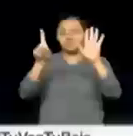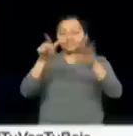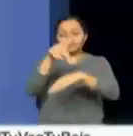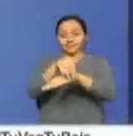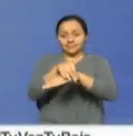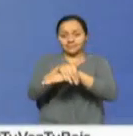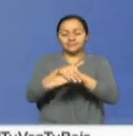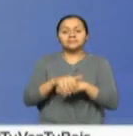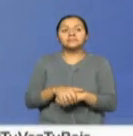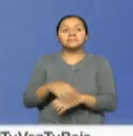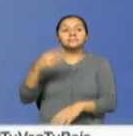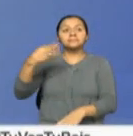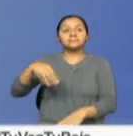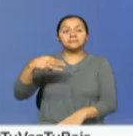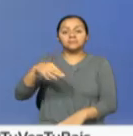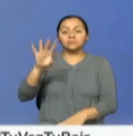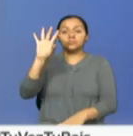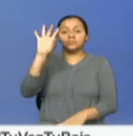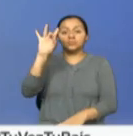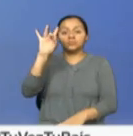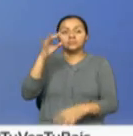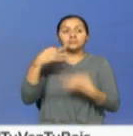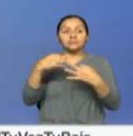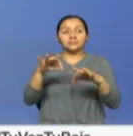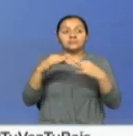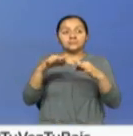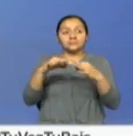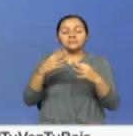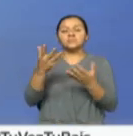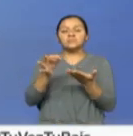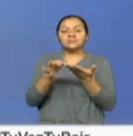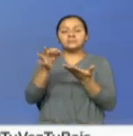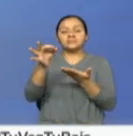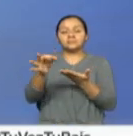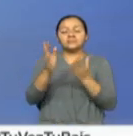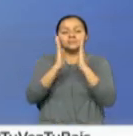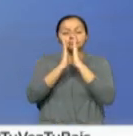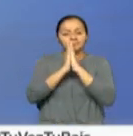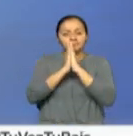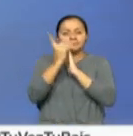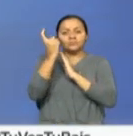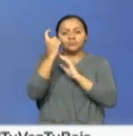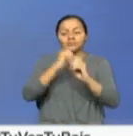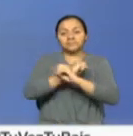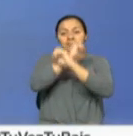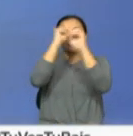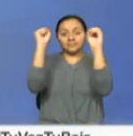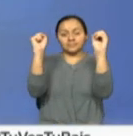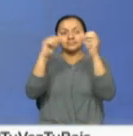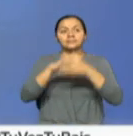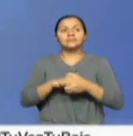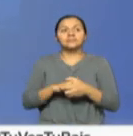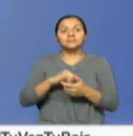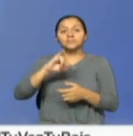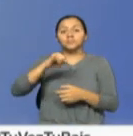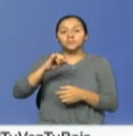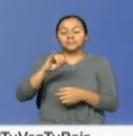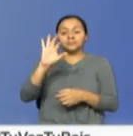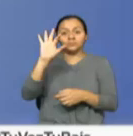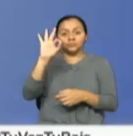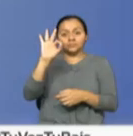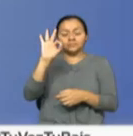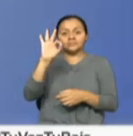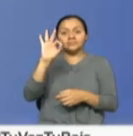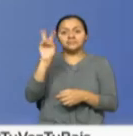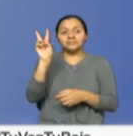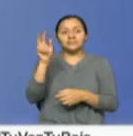Armenia. Miércoles 8 de febrero, Parroquia Santa Teresita, misa a las 11 horas. Jueves 9 y viernes 10 de